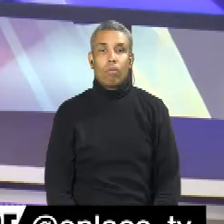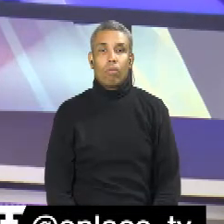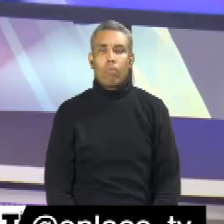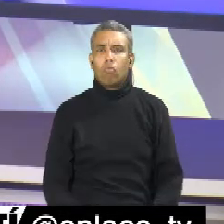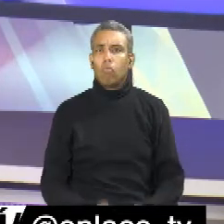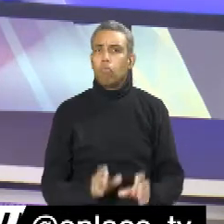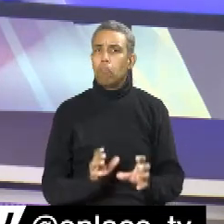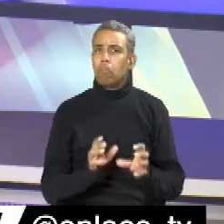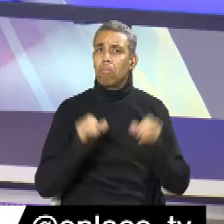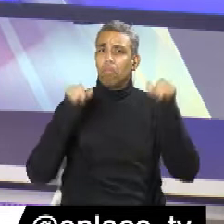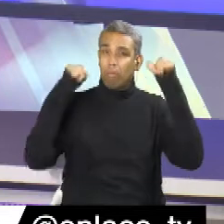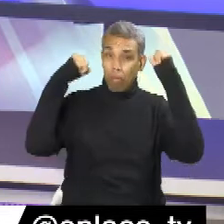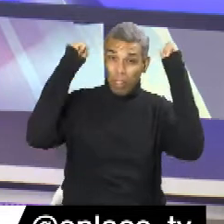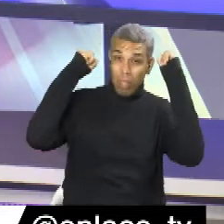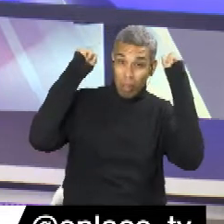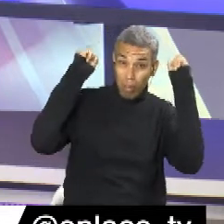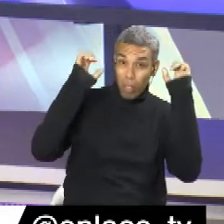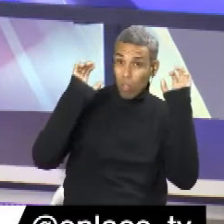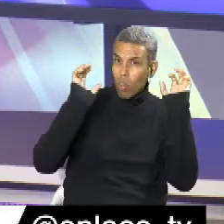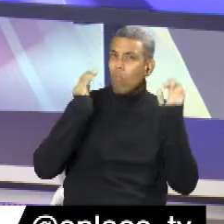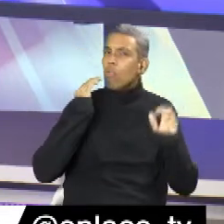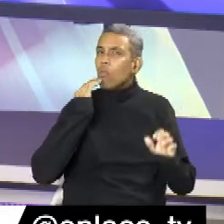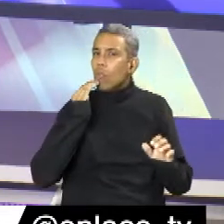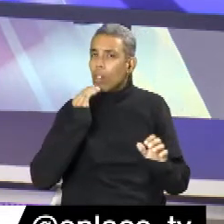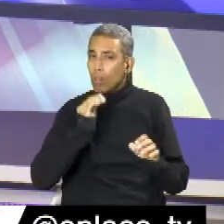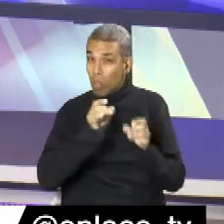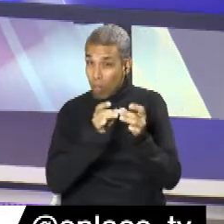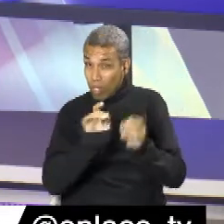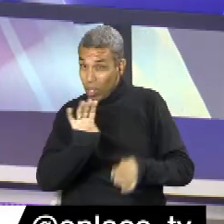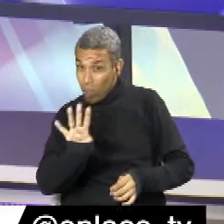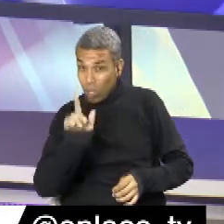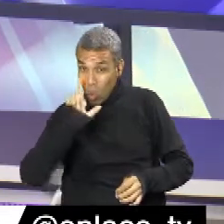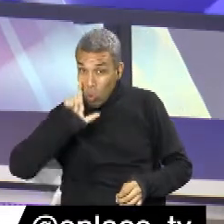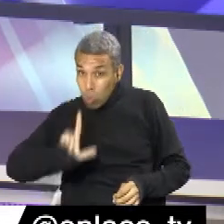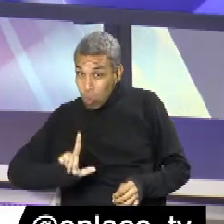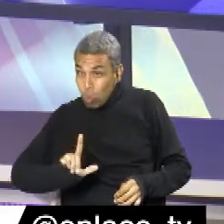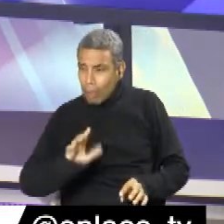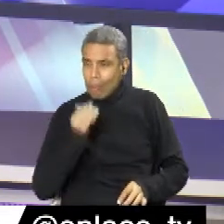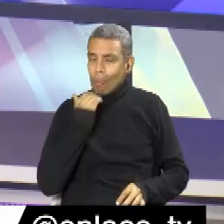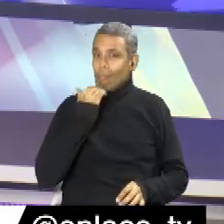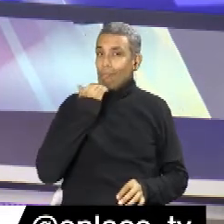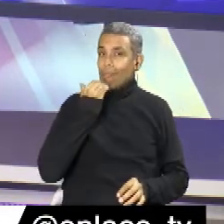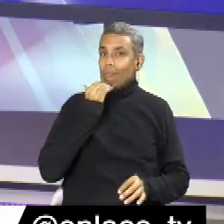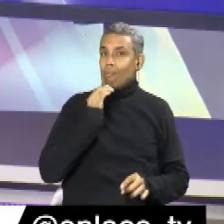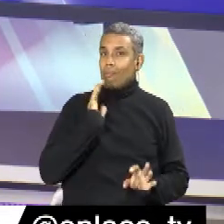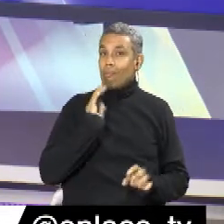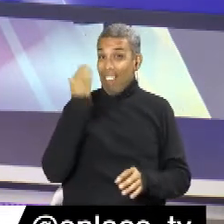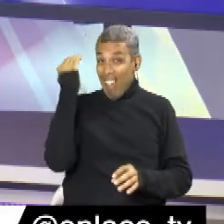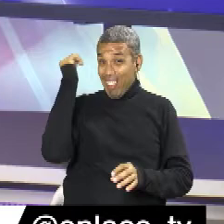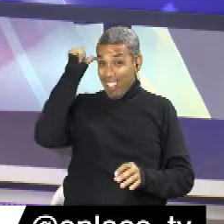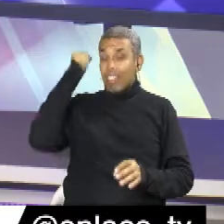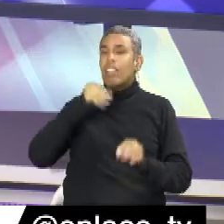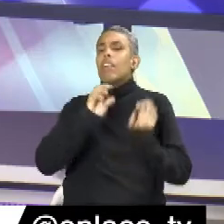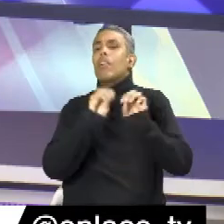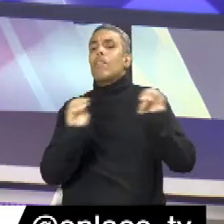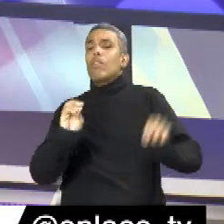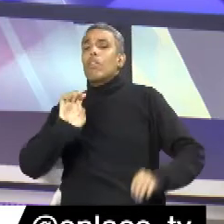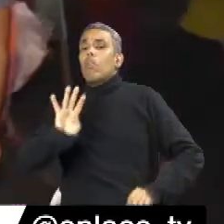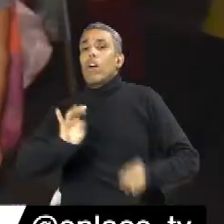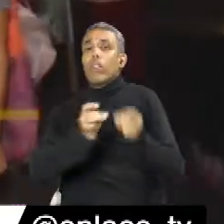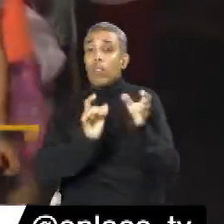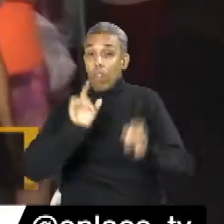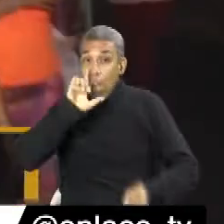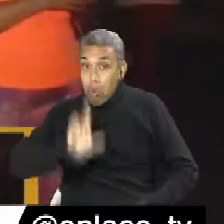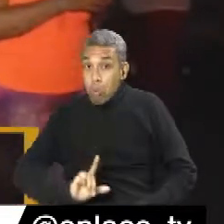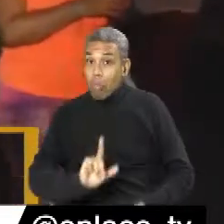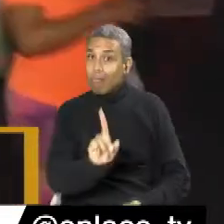ciudad. La fecha será dada a conocer esta semana, previa reunión del gobierno con los sindicatos de educadores. El